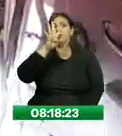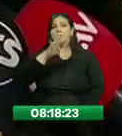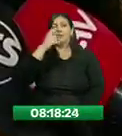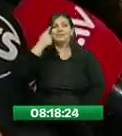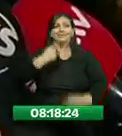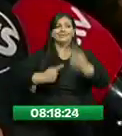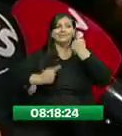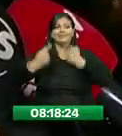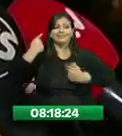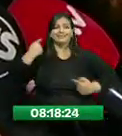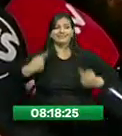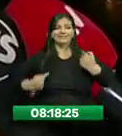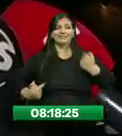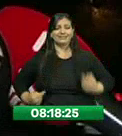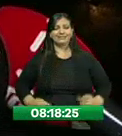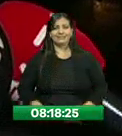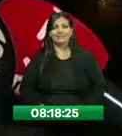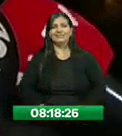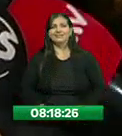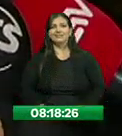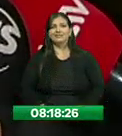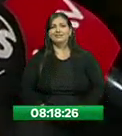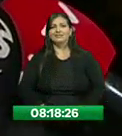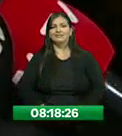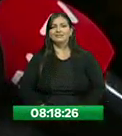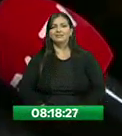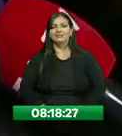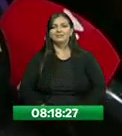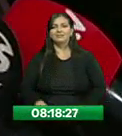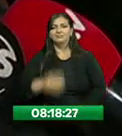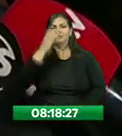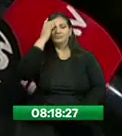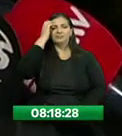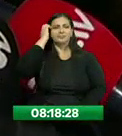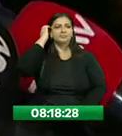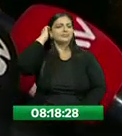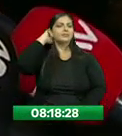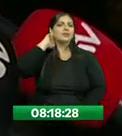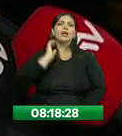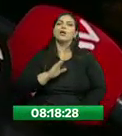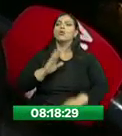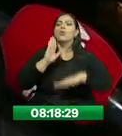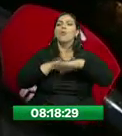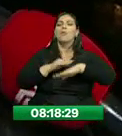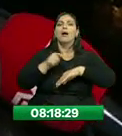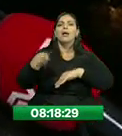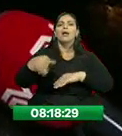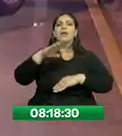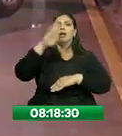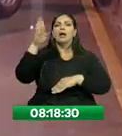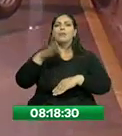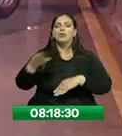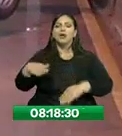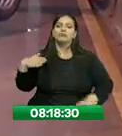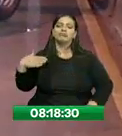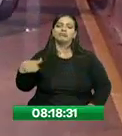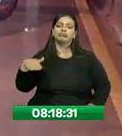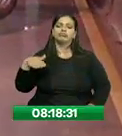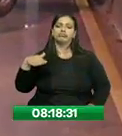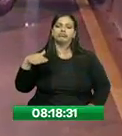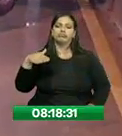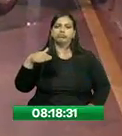heridos. Al momento lo que recabamos información indica de que la camioneta circulaba en sentido norte-sur y por